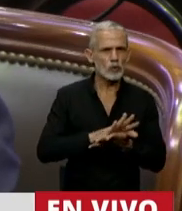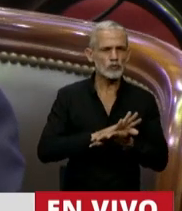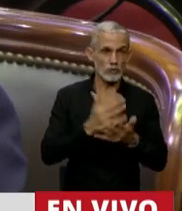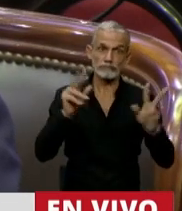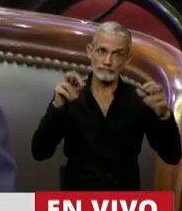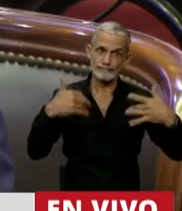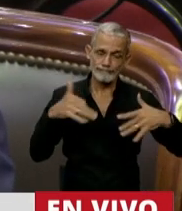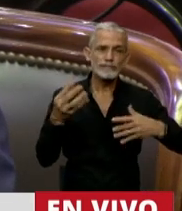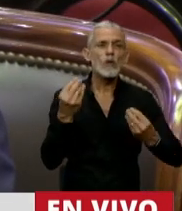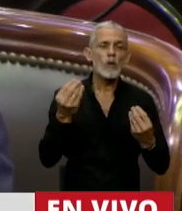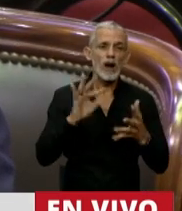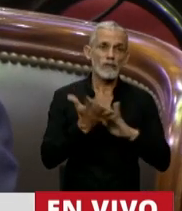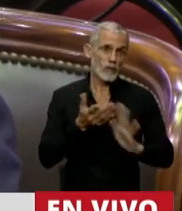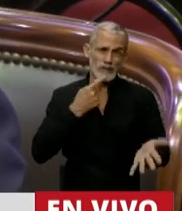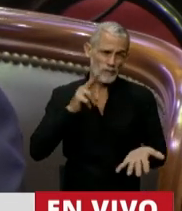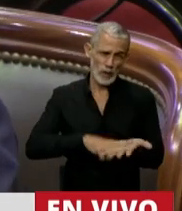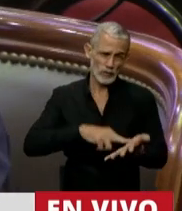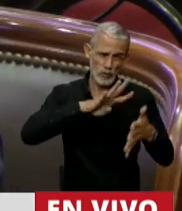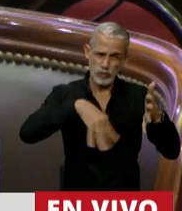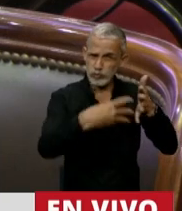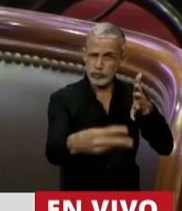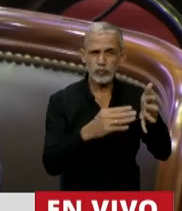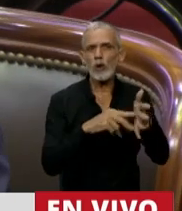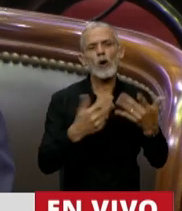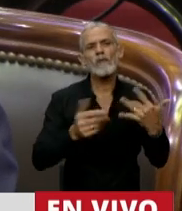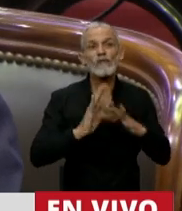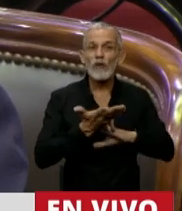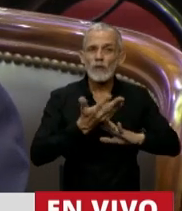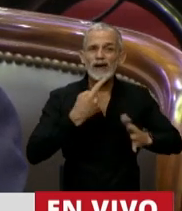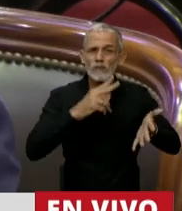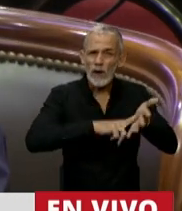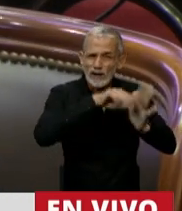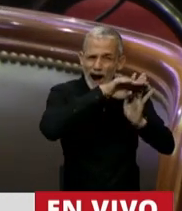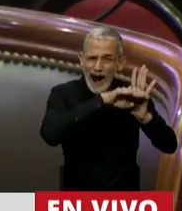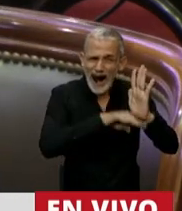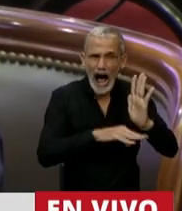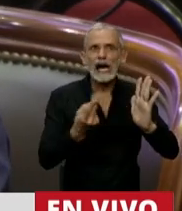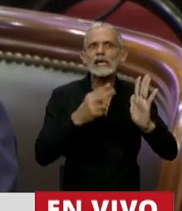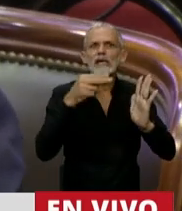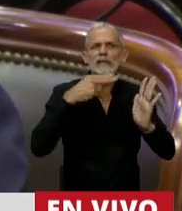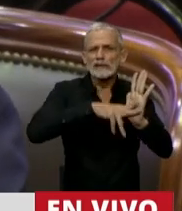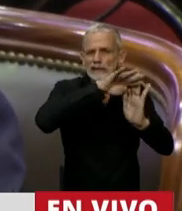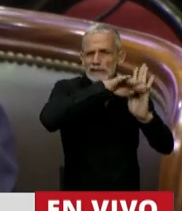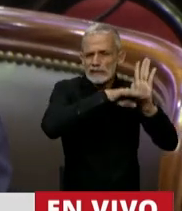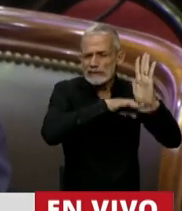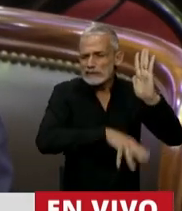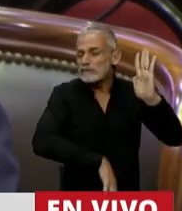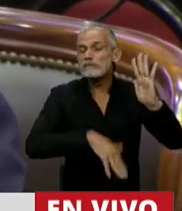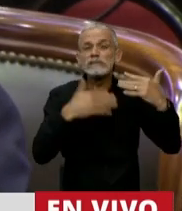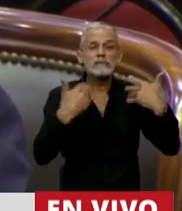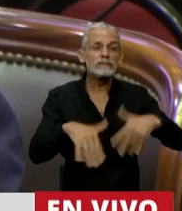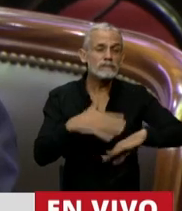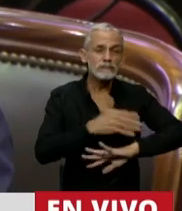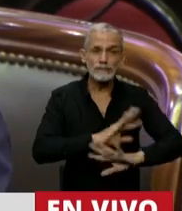en nuestro esquema tributario un régimen plagado de impuestos plagados de